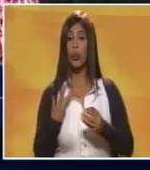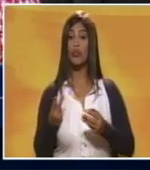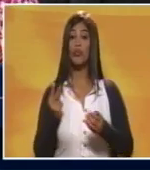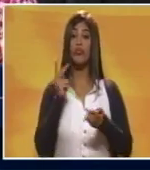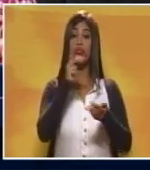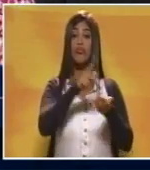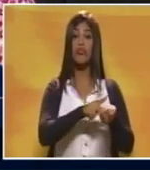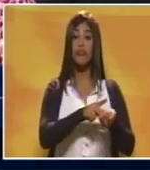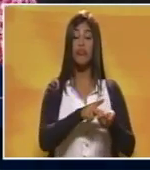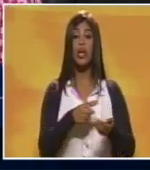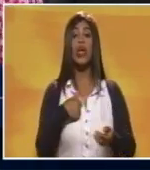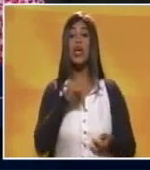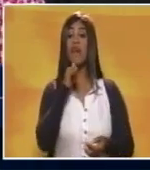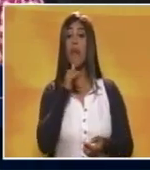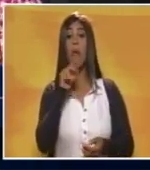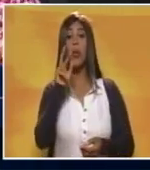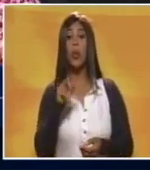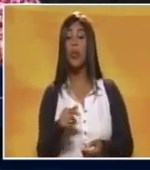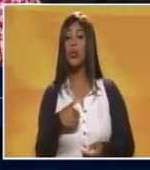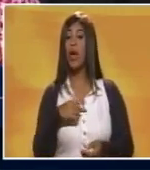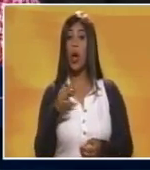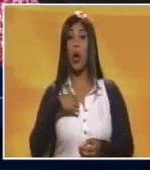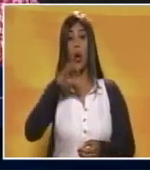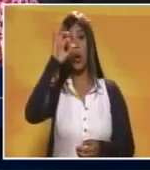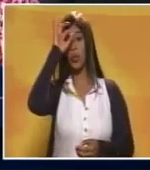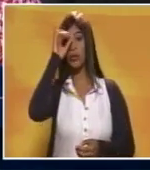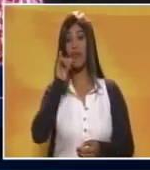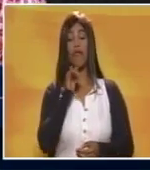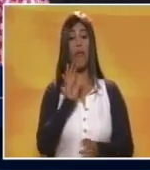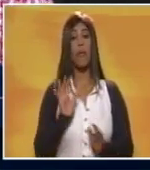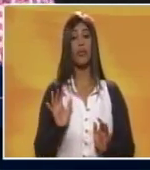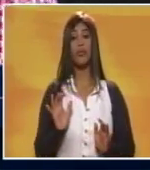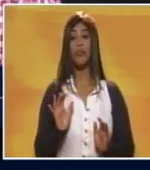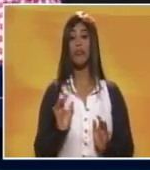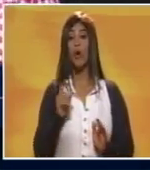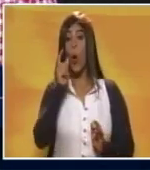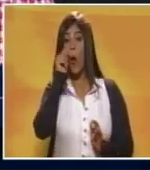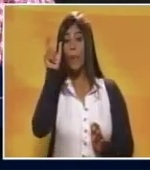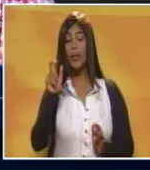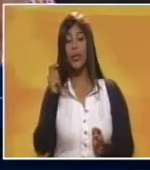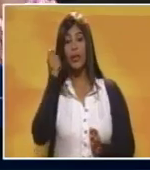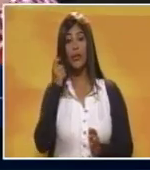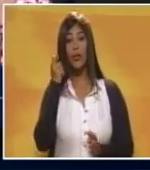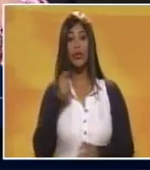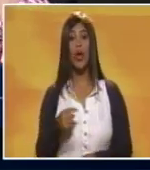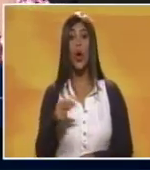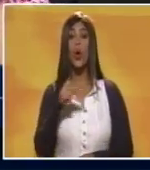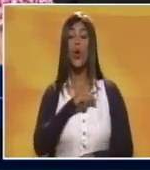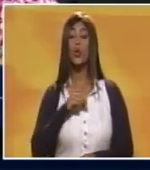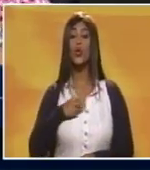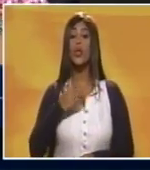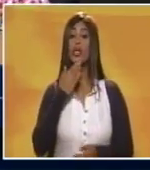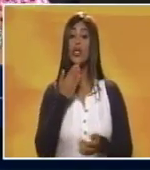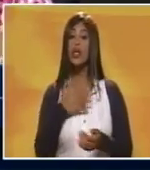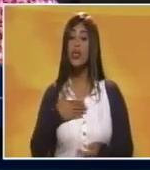y nos han informado todos estos días que no tienen información con respecto al diputado. Nosotros queremos